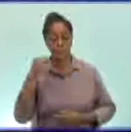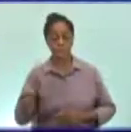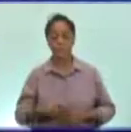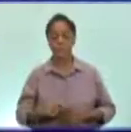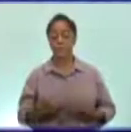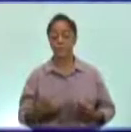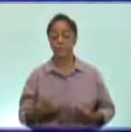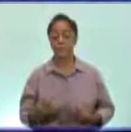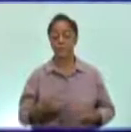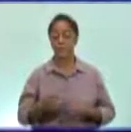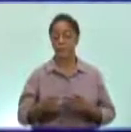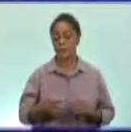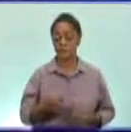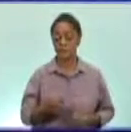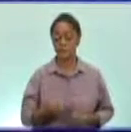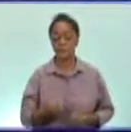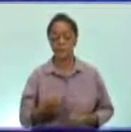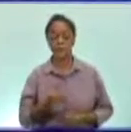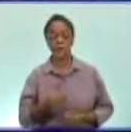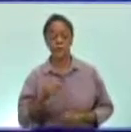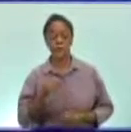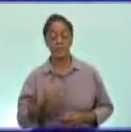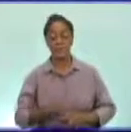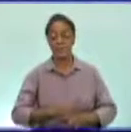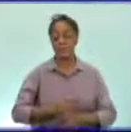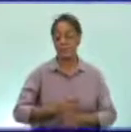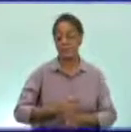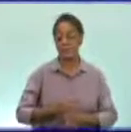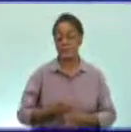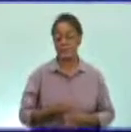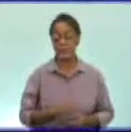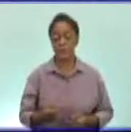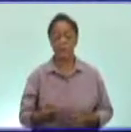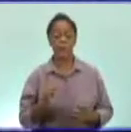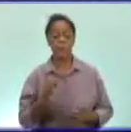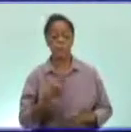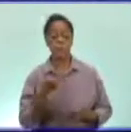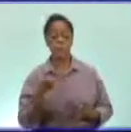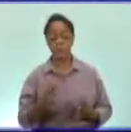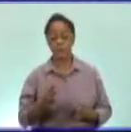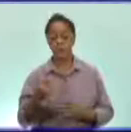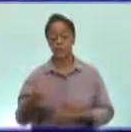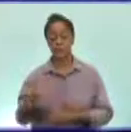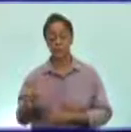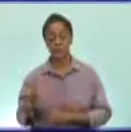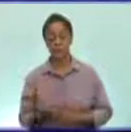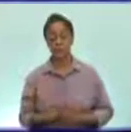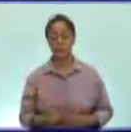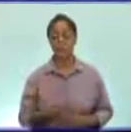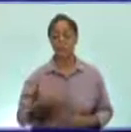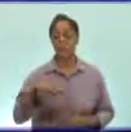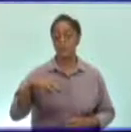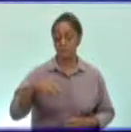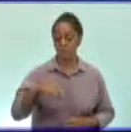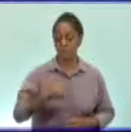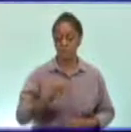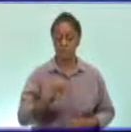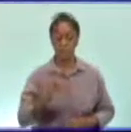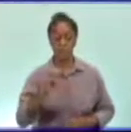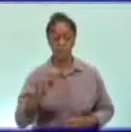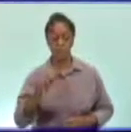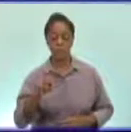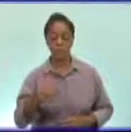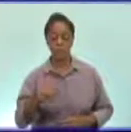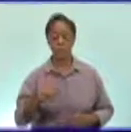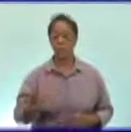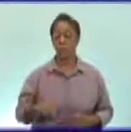las características que permiten diferenciar un reino de otro. La locomoción es muy importante, que es la